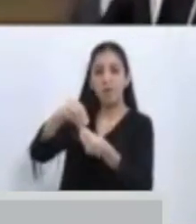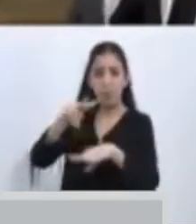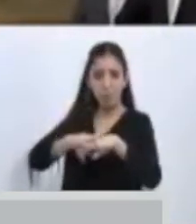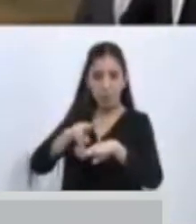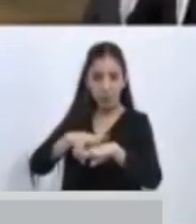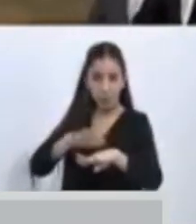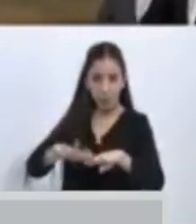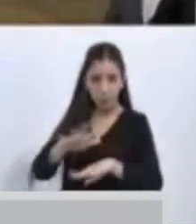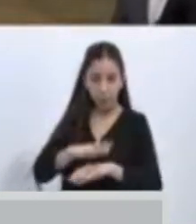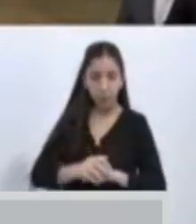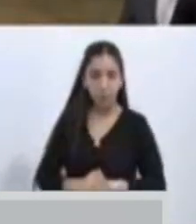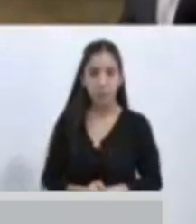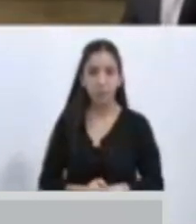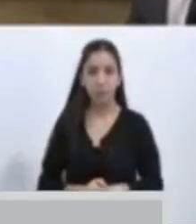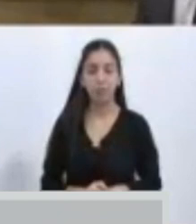reflexionar hoy